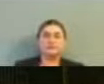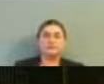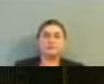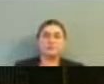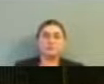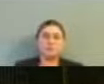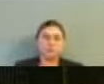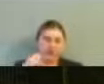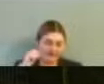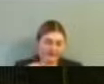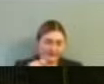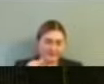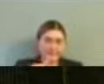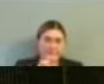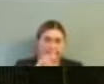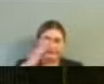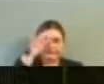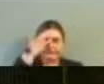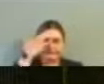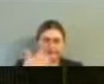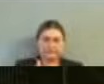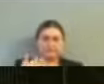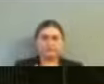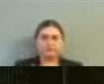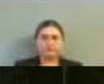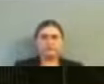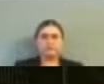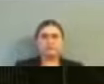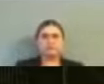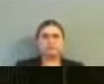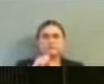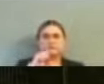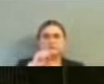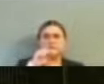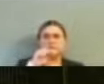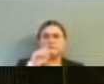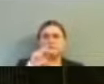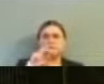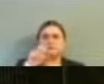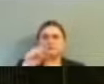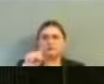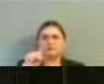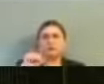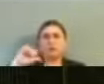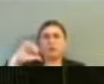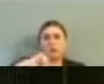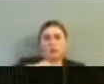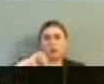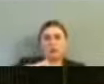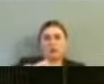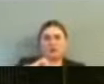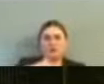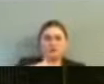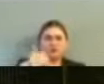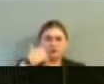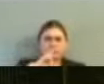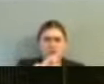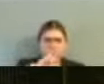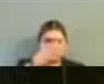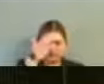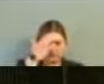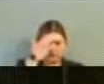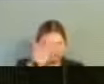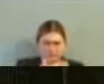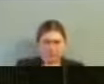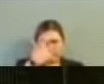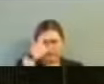Debo reconocer al Estados que el día de hoy, para no agregar